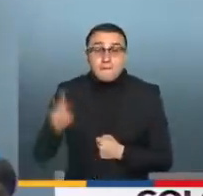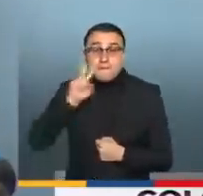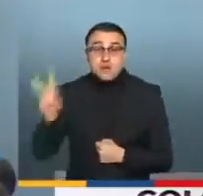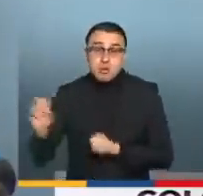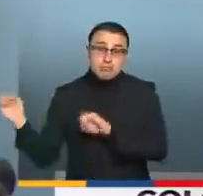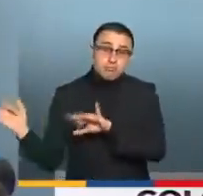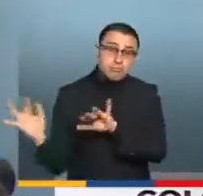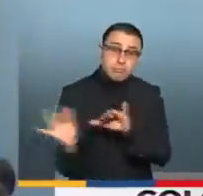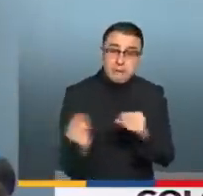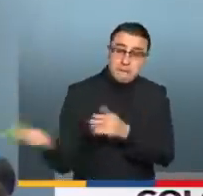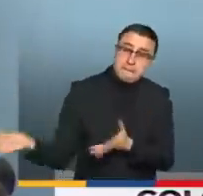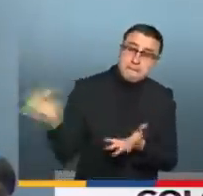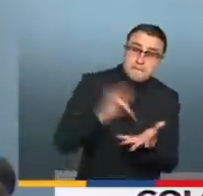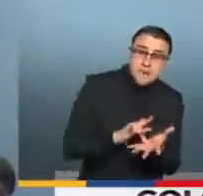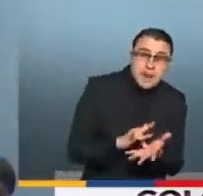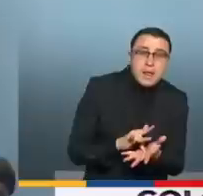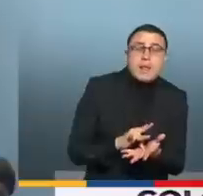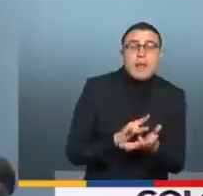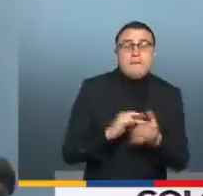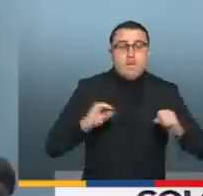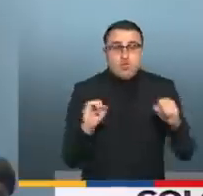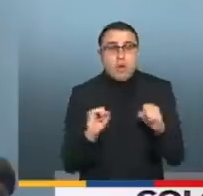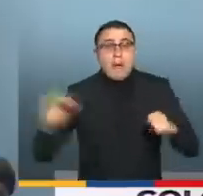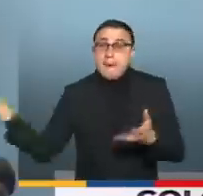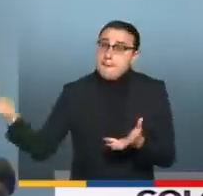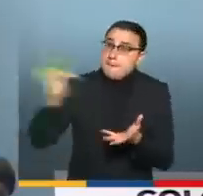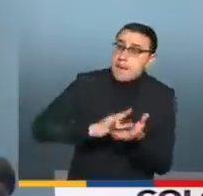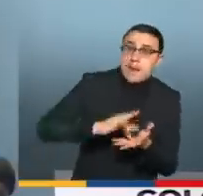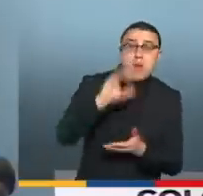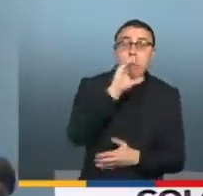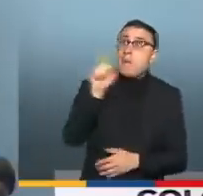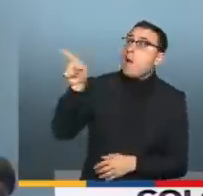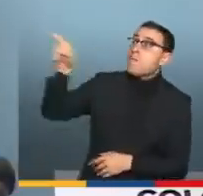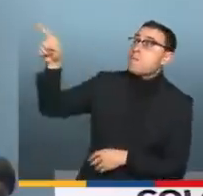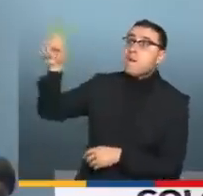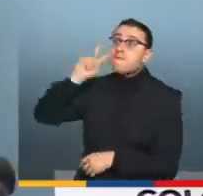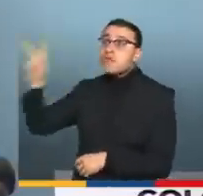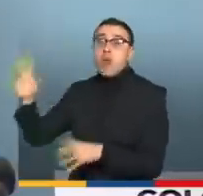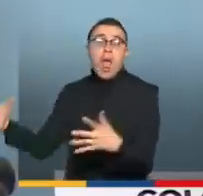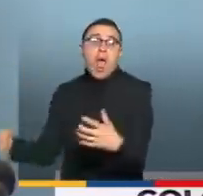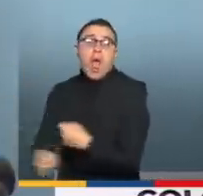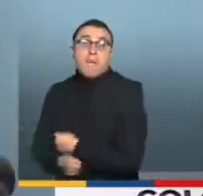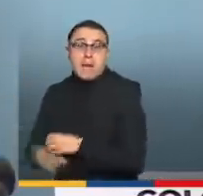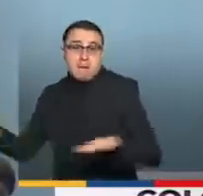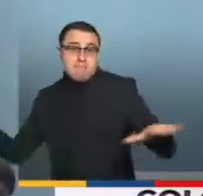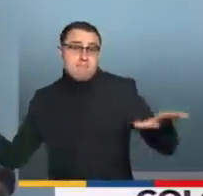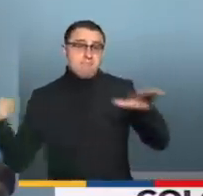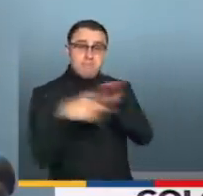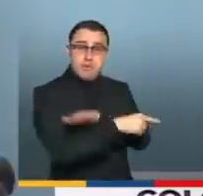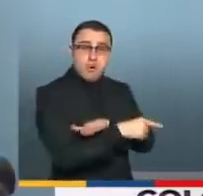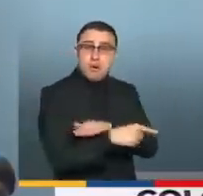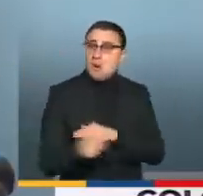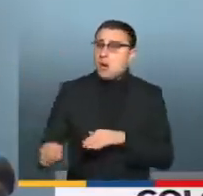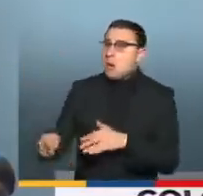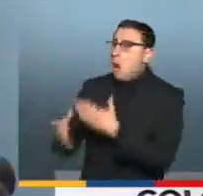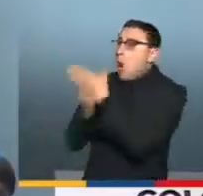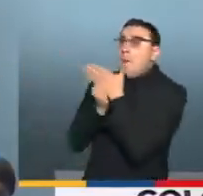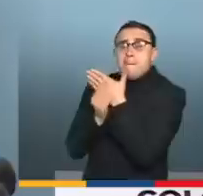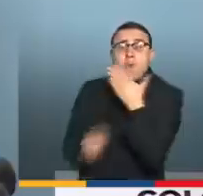Colombia, huyendo del hambre, huyendo de la